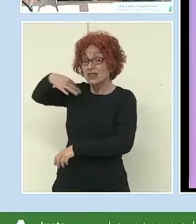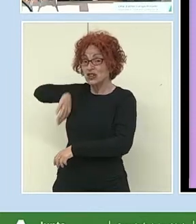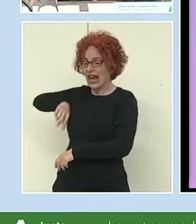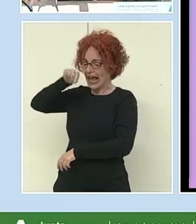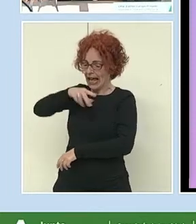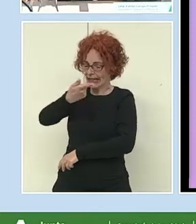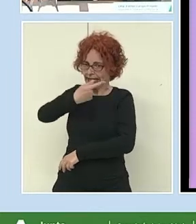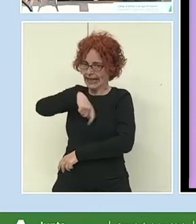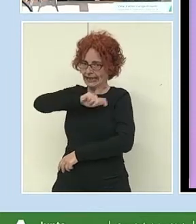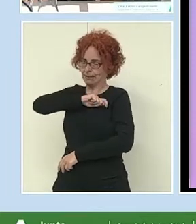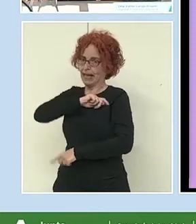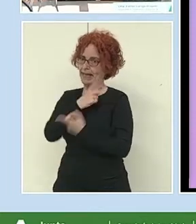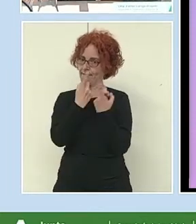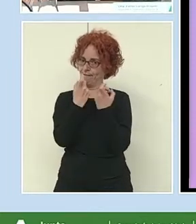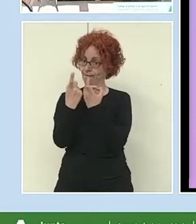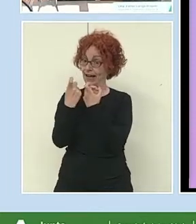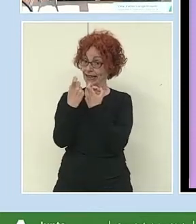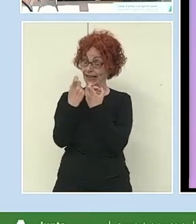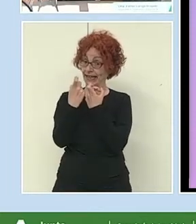y 1,8